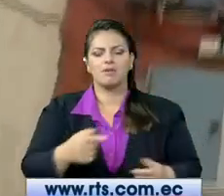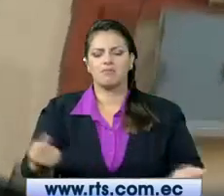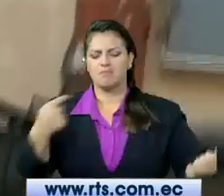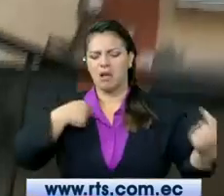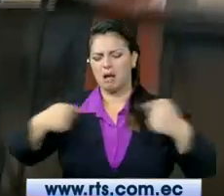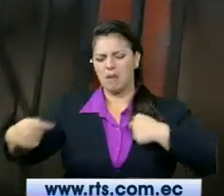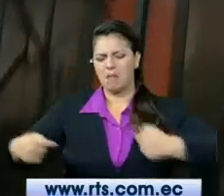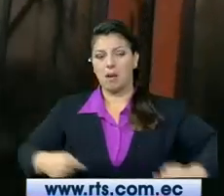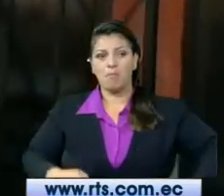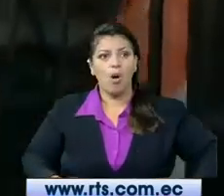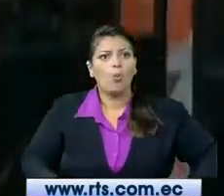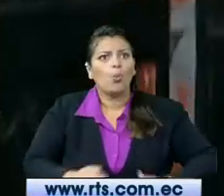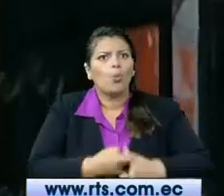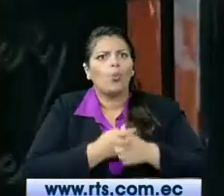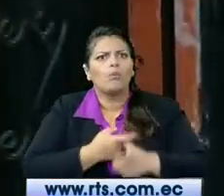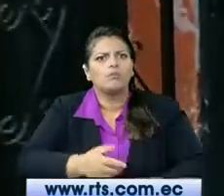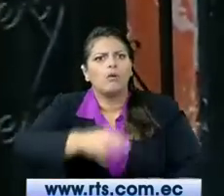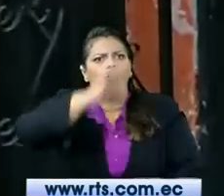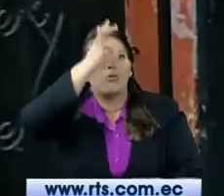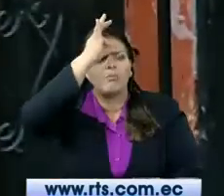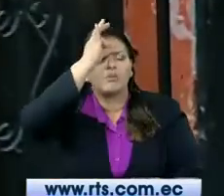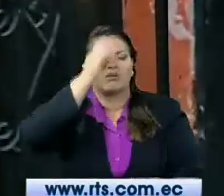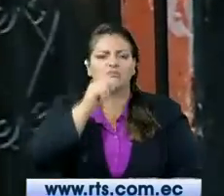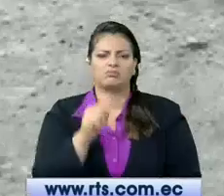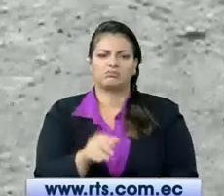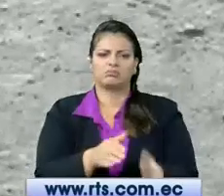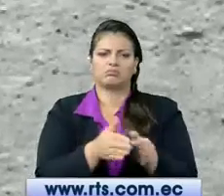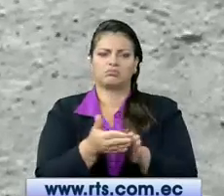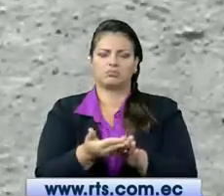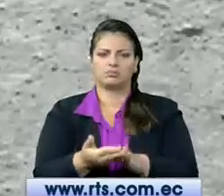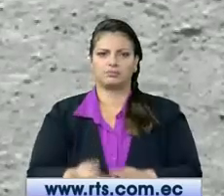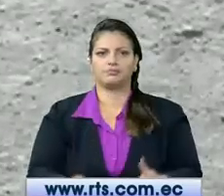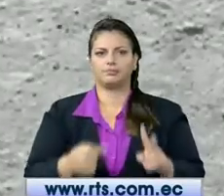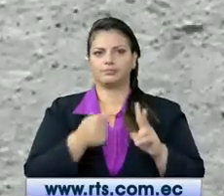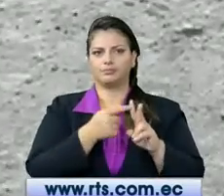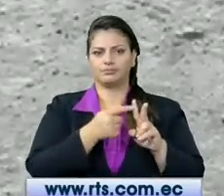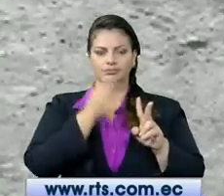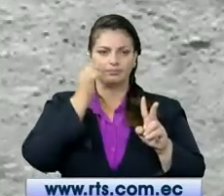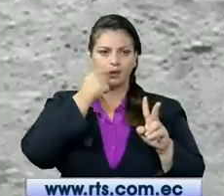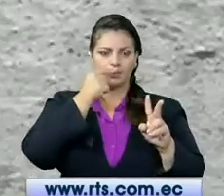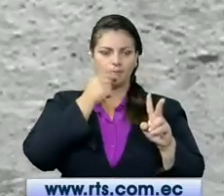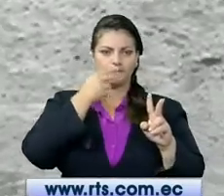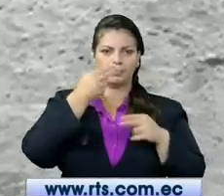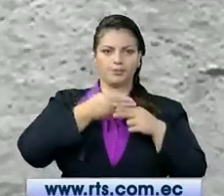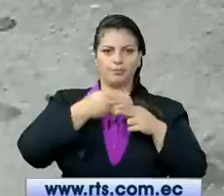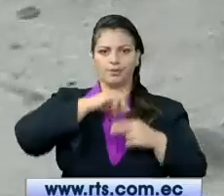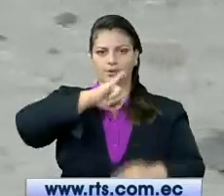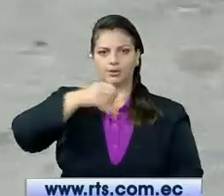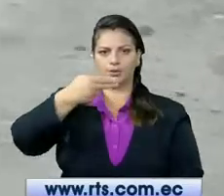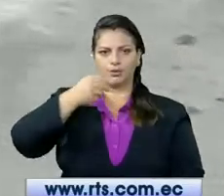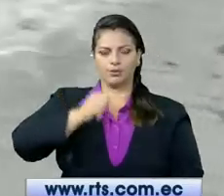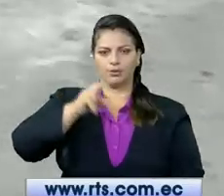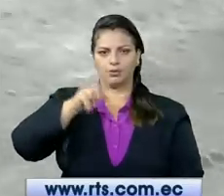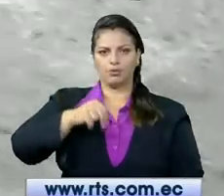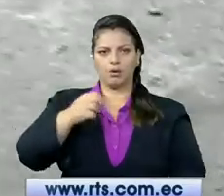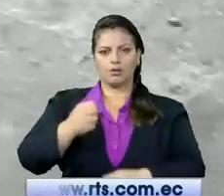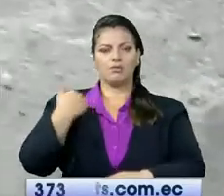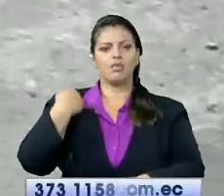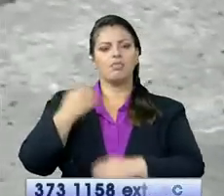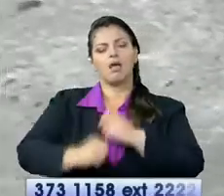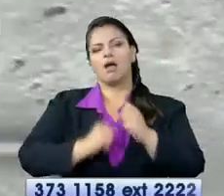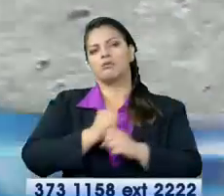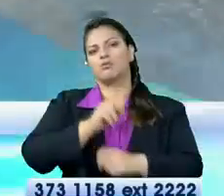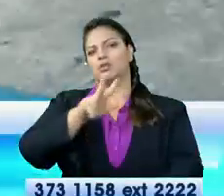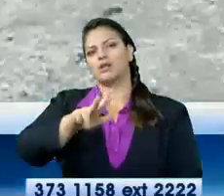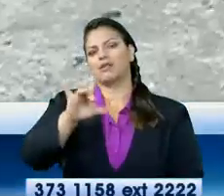Las víctimas fueron identificadas como John Ruiz Briones, de 38 años, y Tamara Briones Castro, de 47. El ataque ocurrió